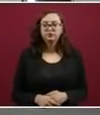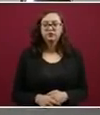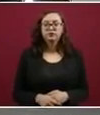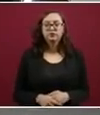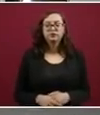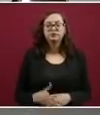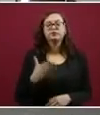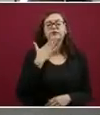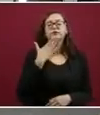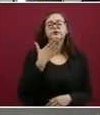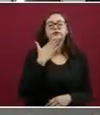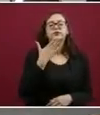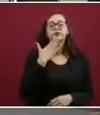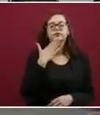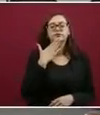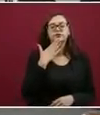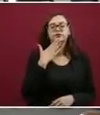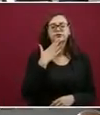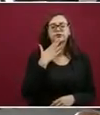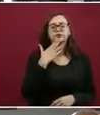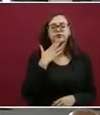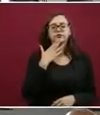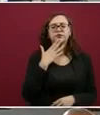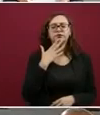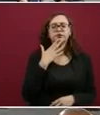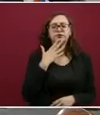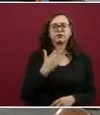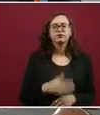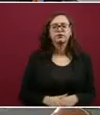bien. Pues si les parece,